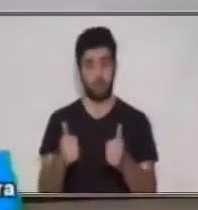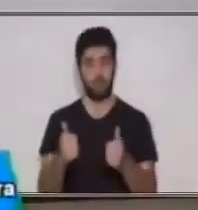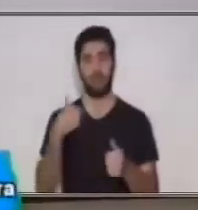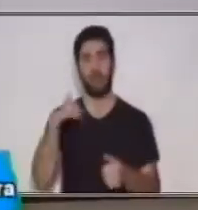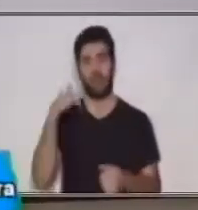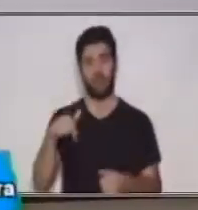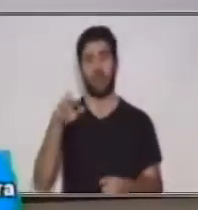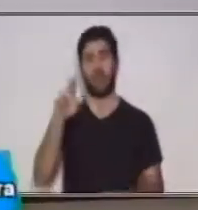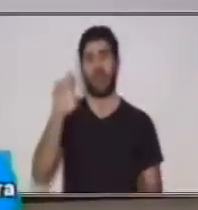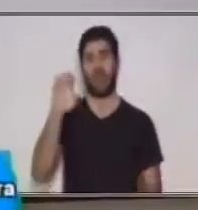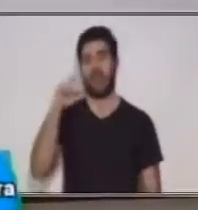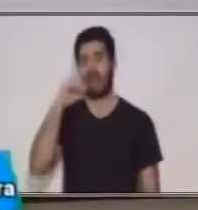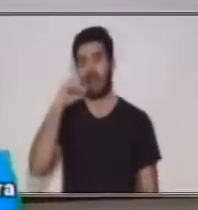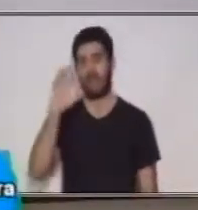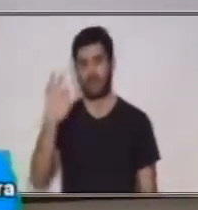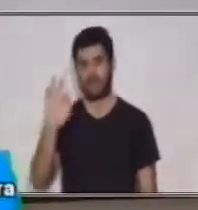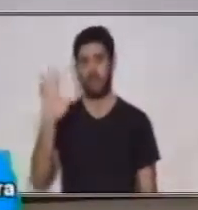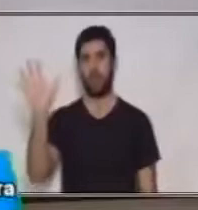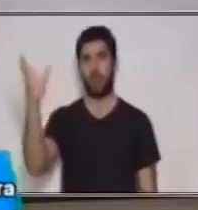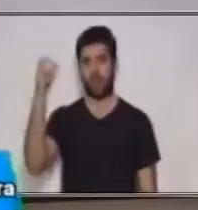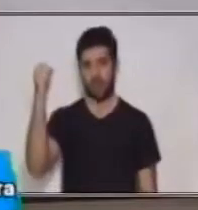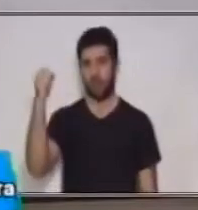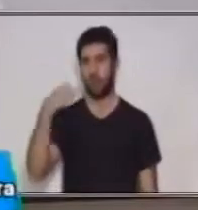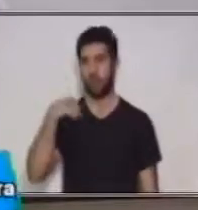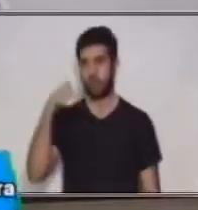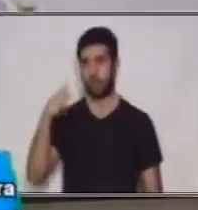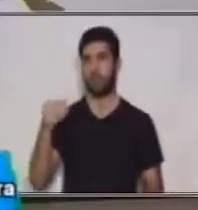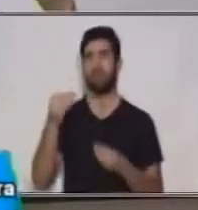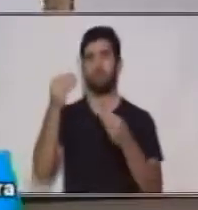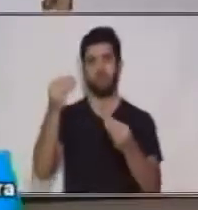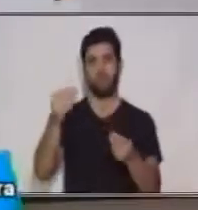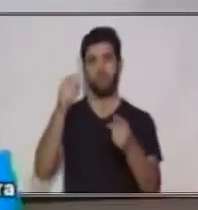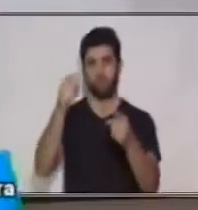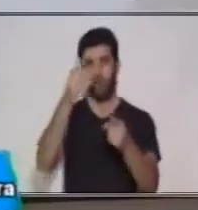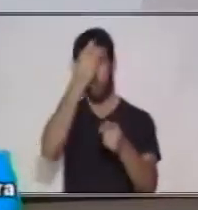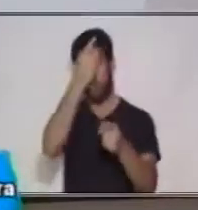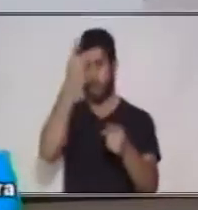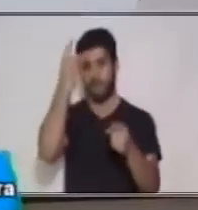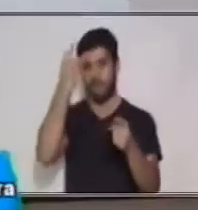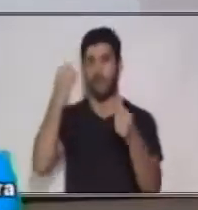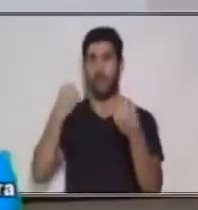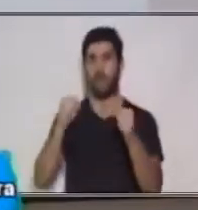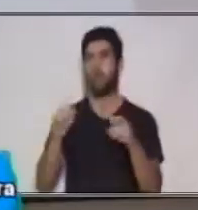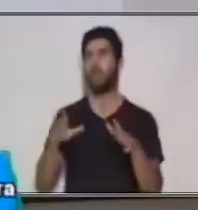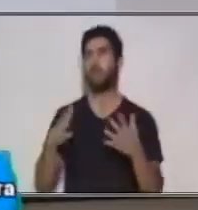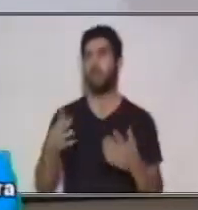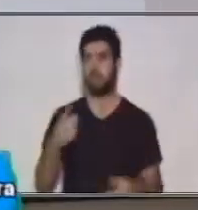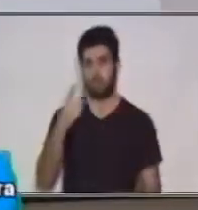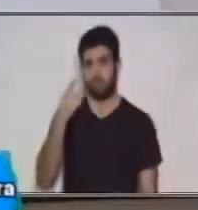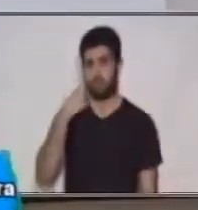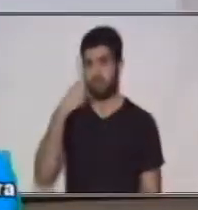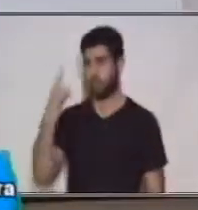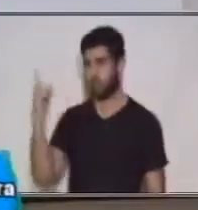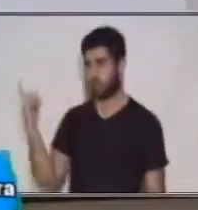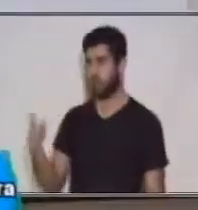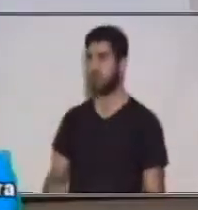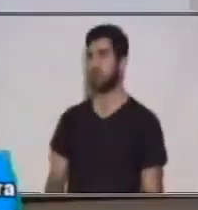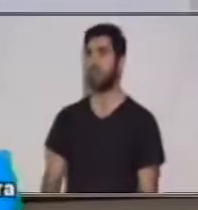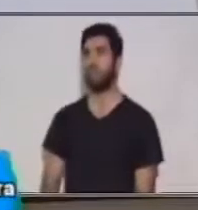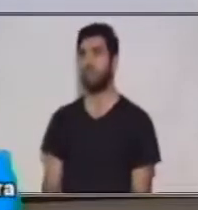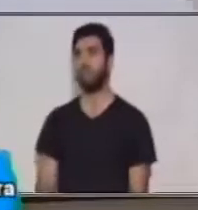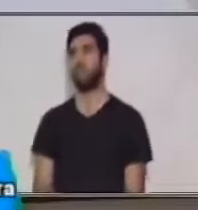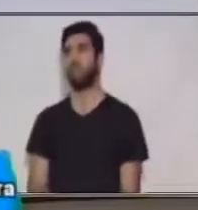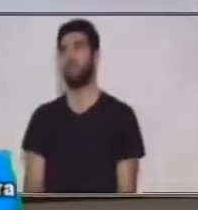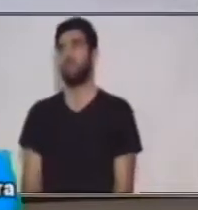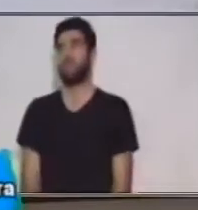lo tanto, traigo una pequeña tarea para ti. Muy bien. Vamos entonces en esta tarea. Aquí tenemos